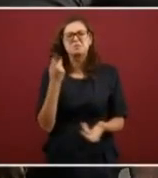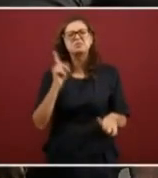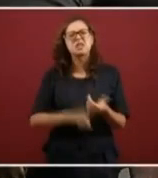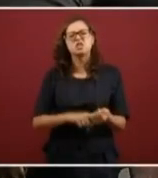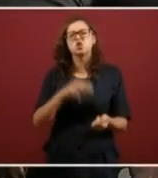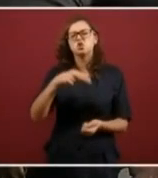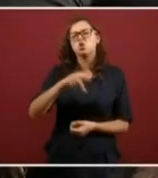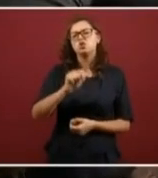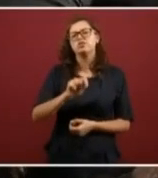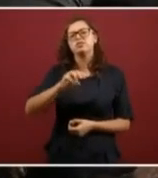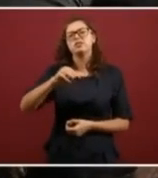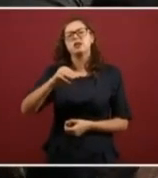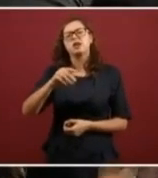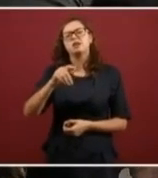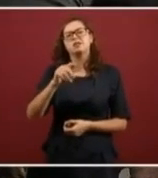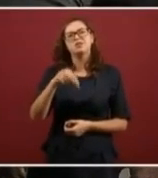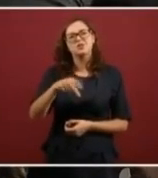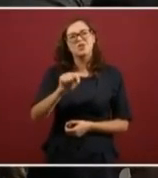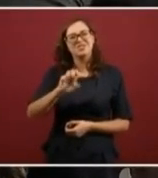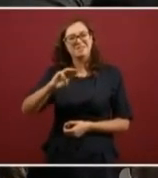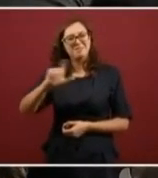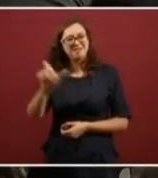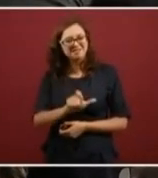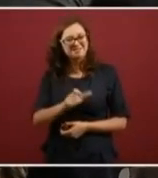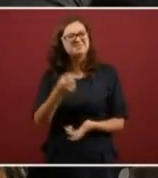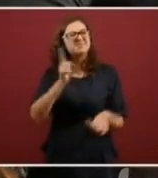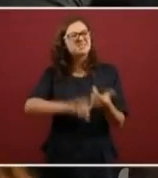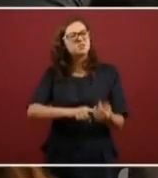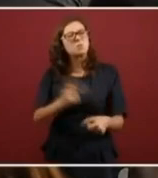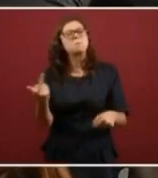Notimex. Eso es importante, informar